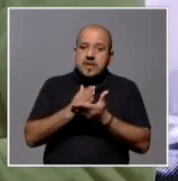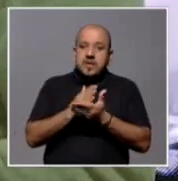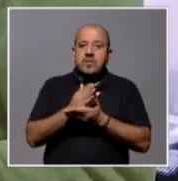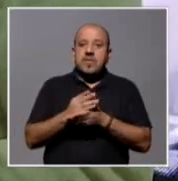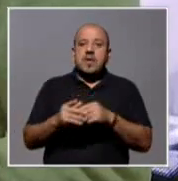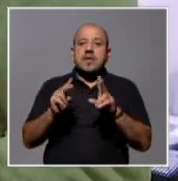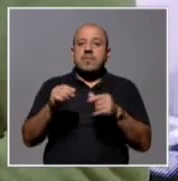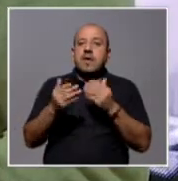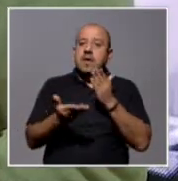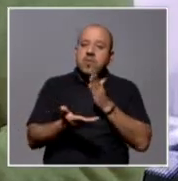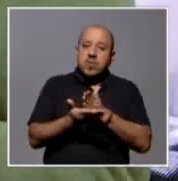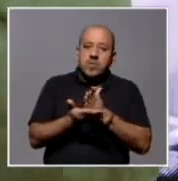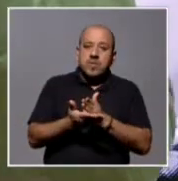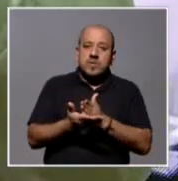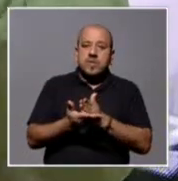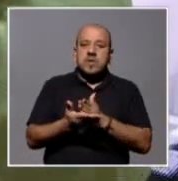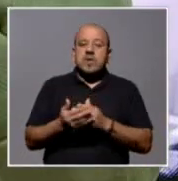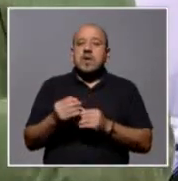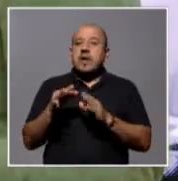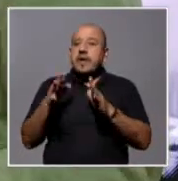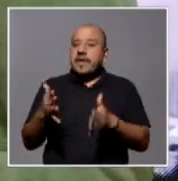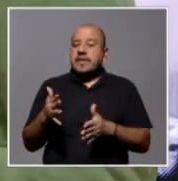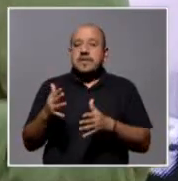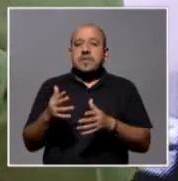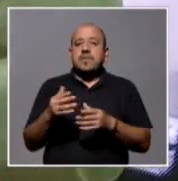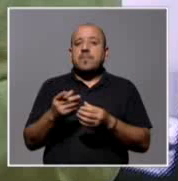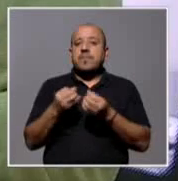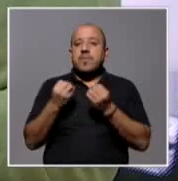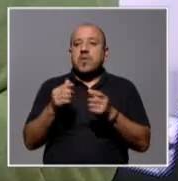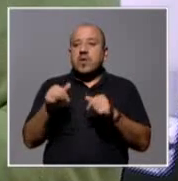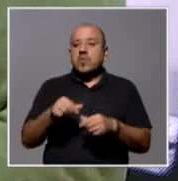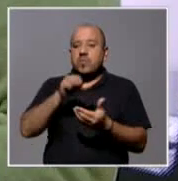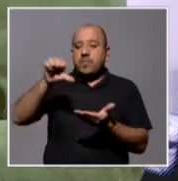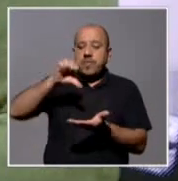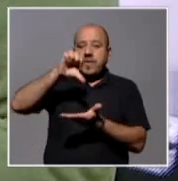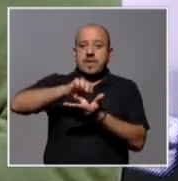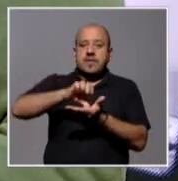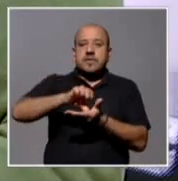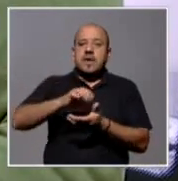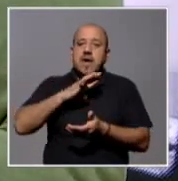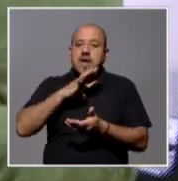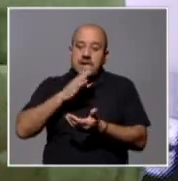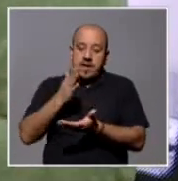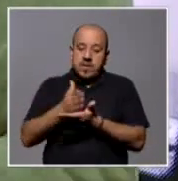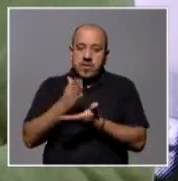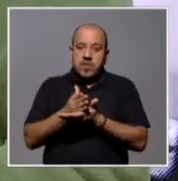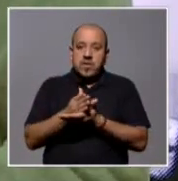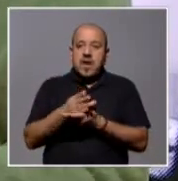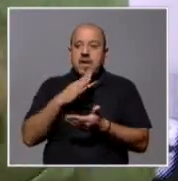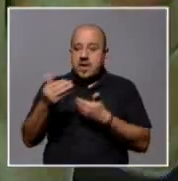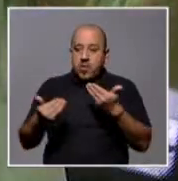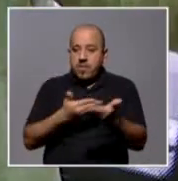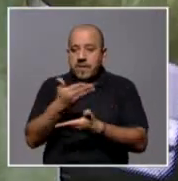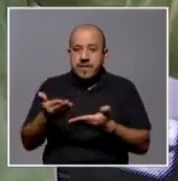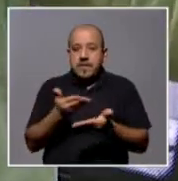de colaboración, siempre. Se llevan al máximo siempre. ¿Por qué? Porque en un país pequeño hay que colaborar, hay que compartir